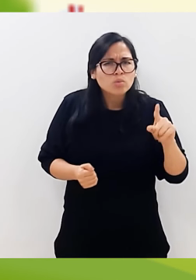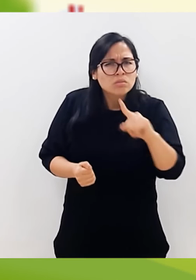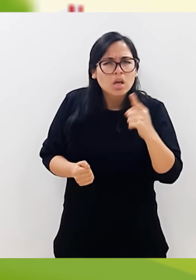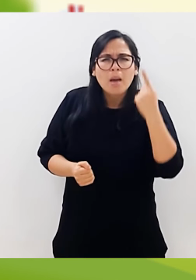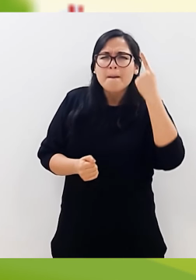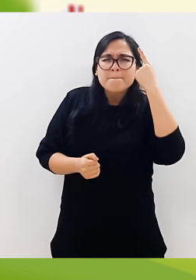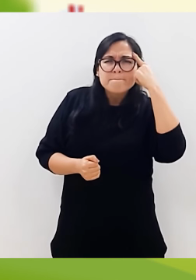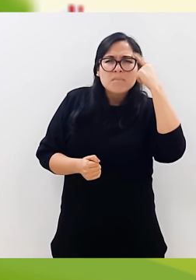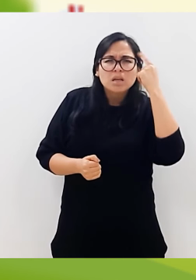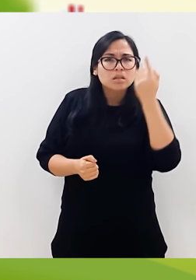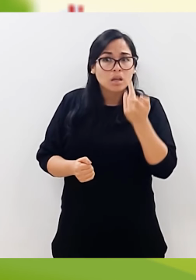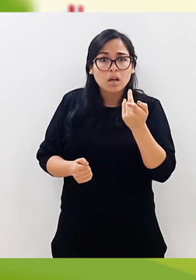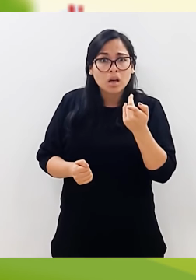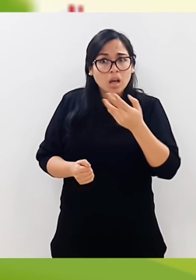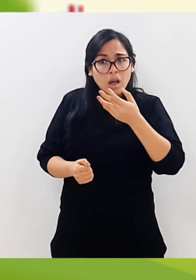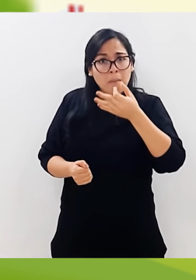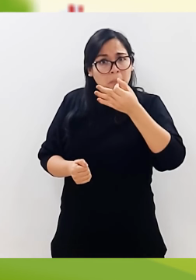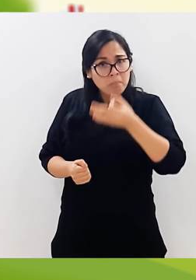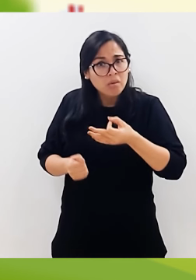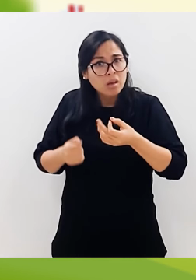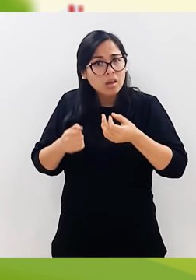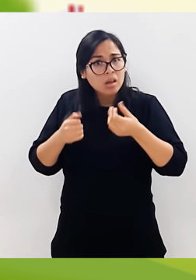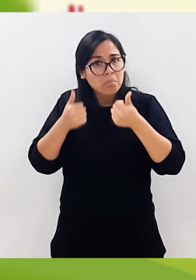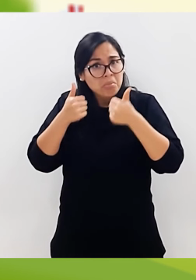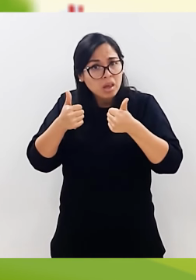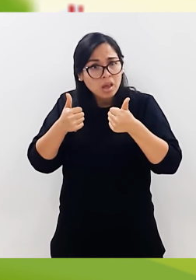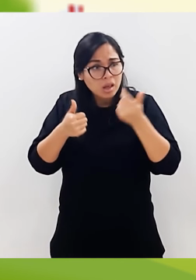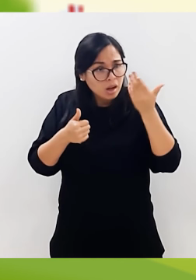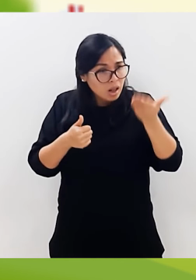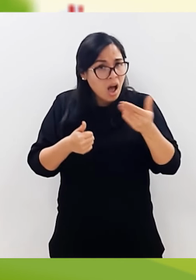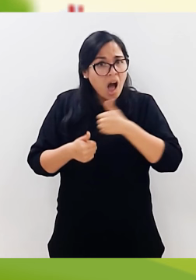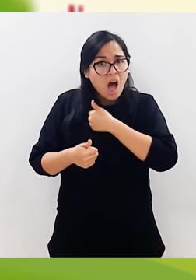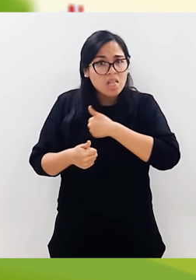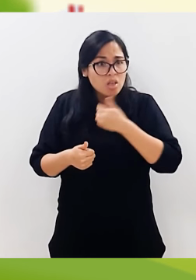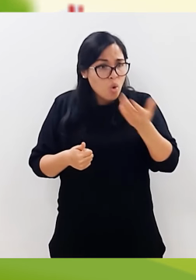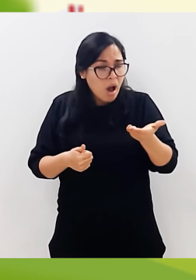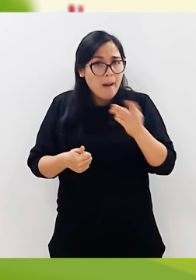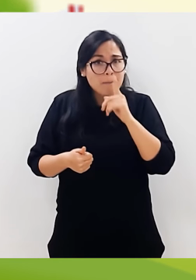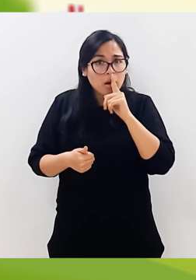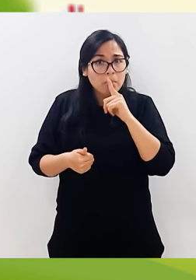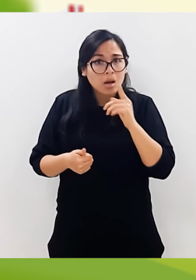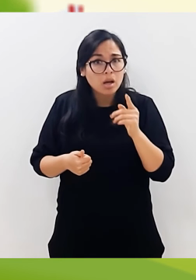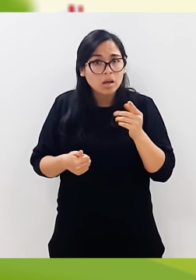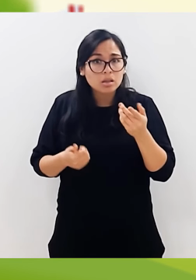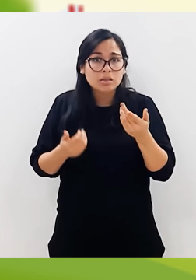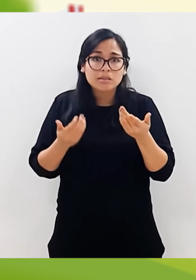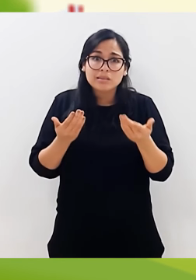¿Ustedes creen que está bien la actitud del papá de Pablo?